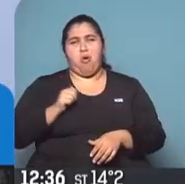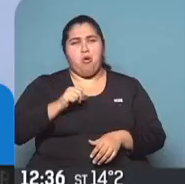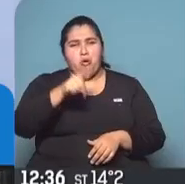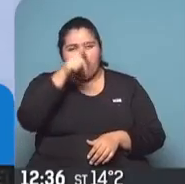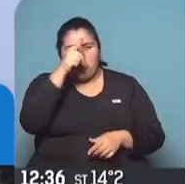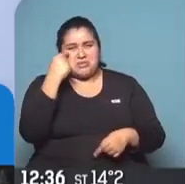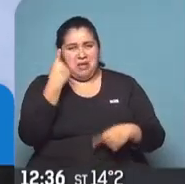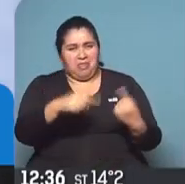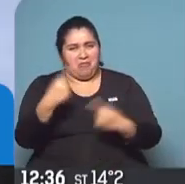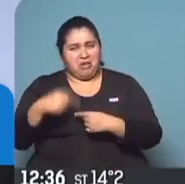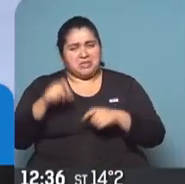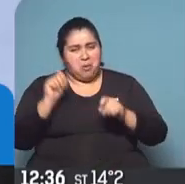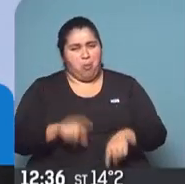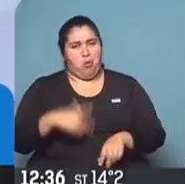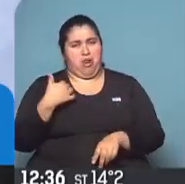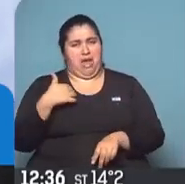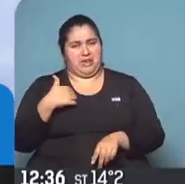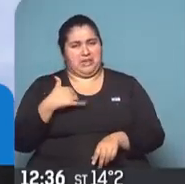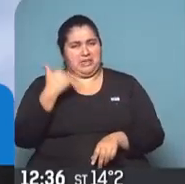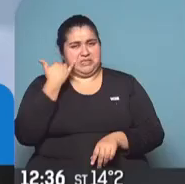en tiempos reales